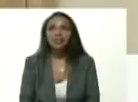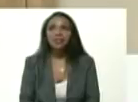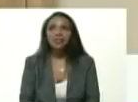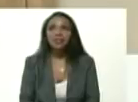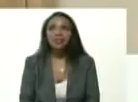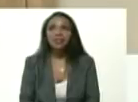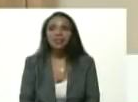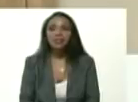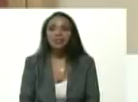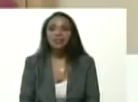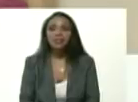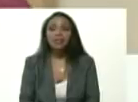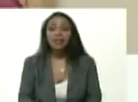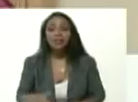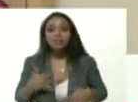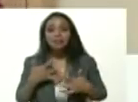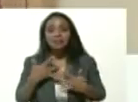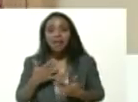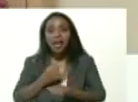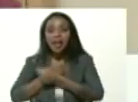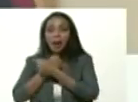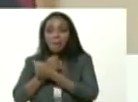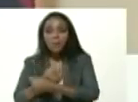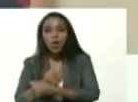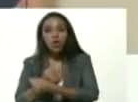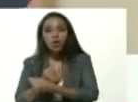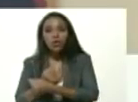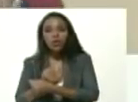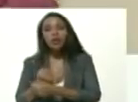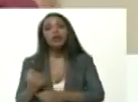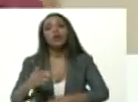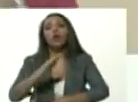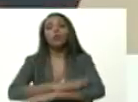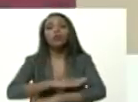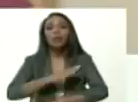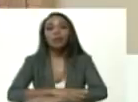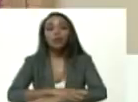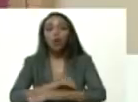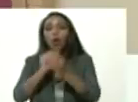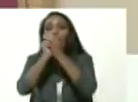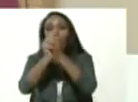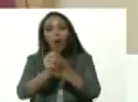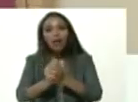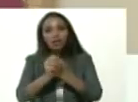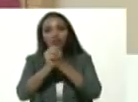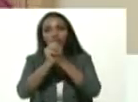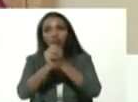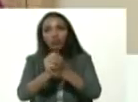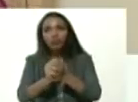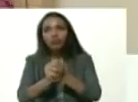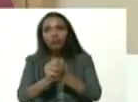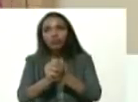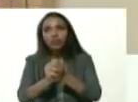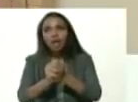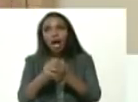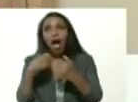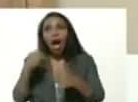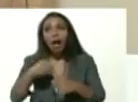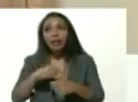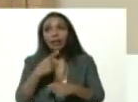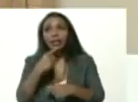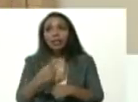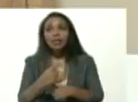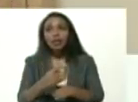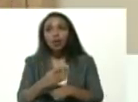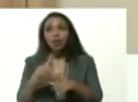El humor, el amor, la acción y la oración. Aquí le estaba diciendo que por